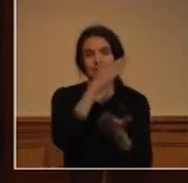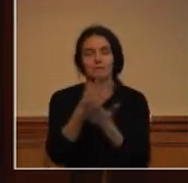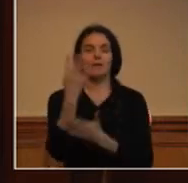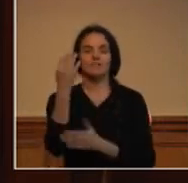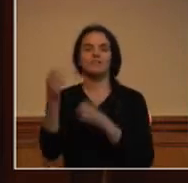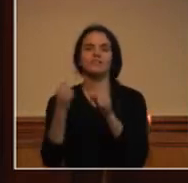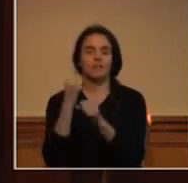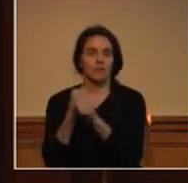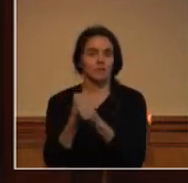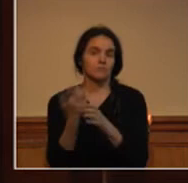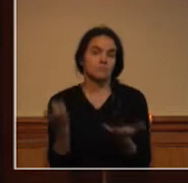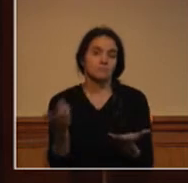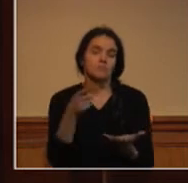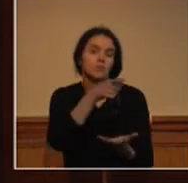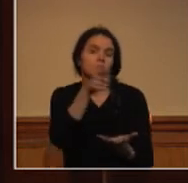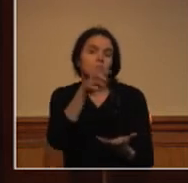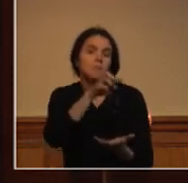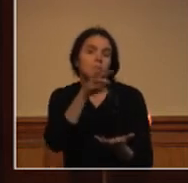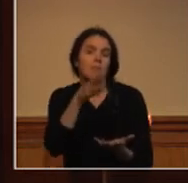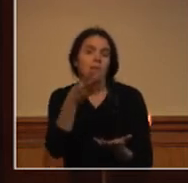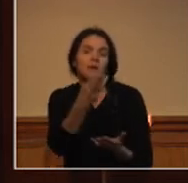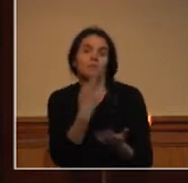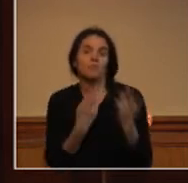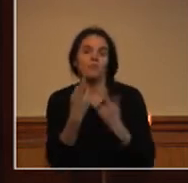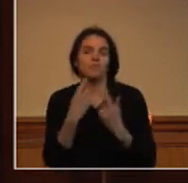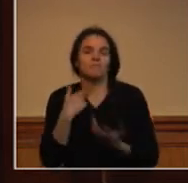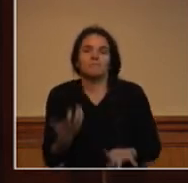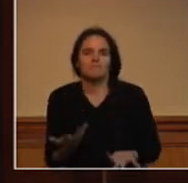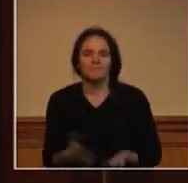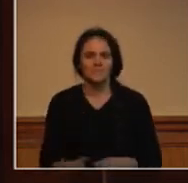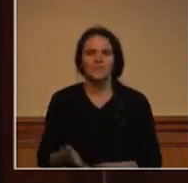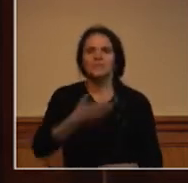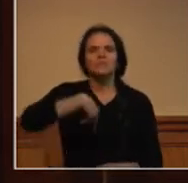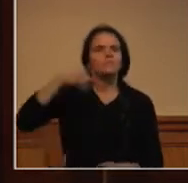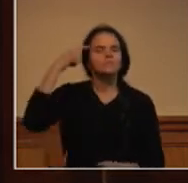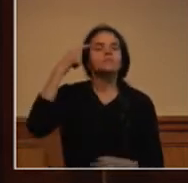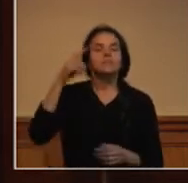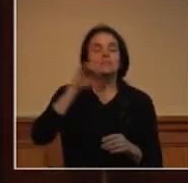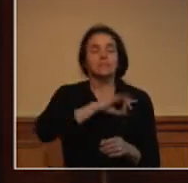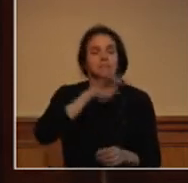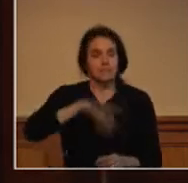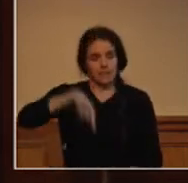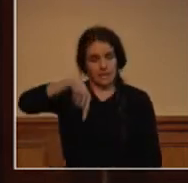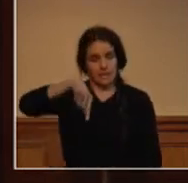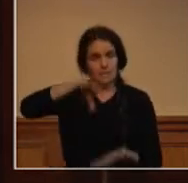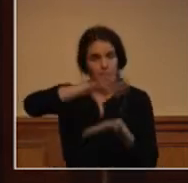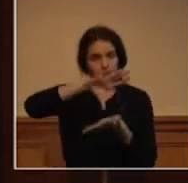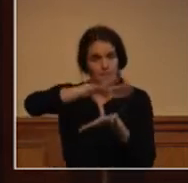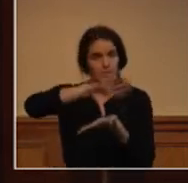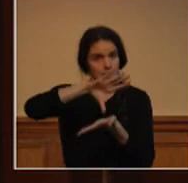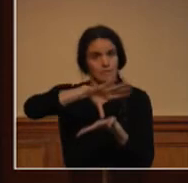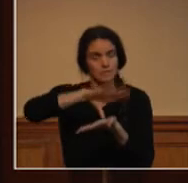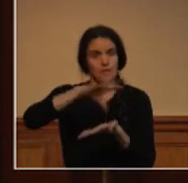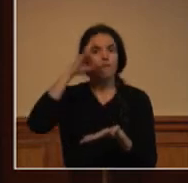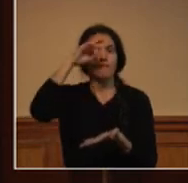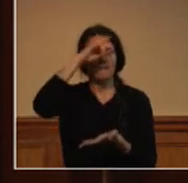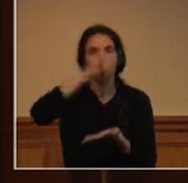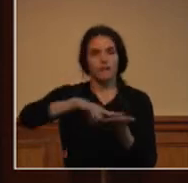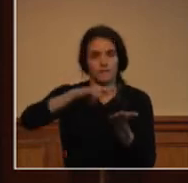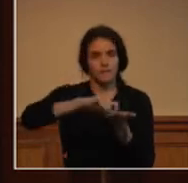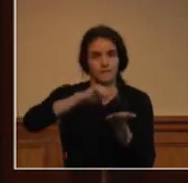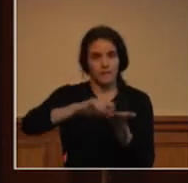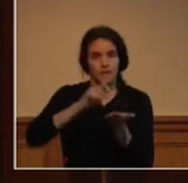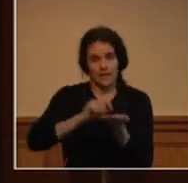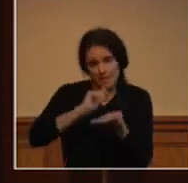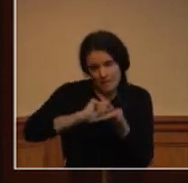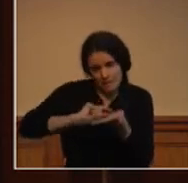Nos encontramos con que, si bien Chile como país tiene algunas dificultades en términos de alfabetización inicial